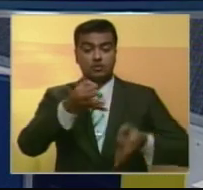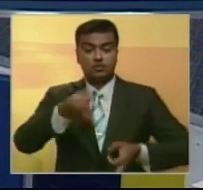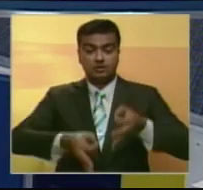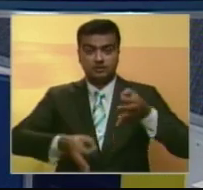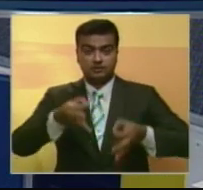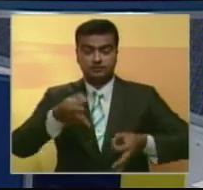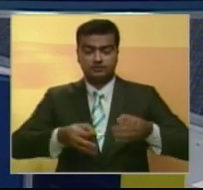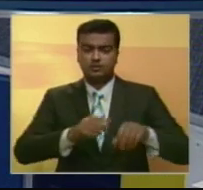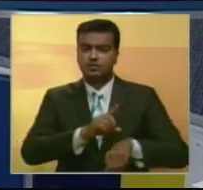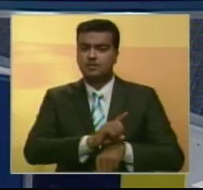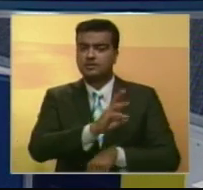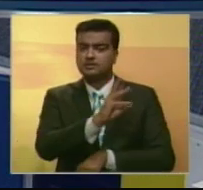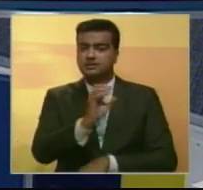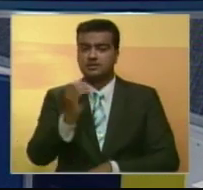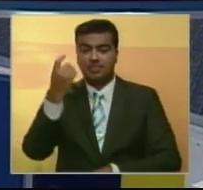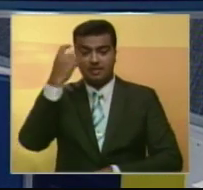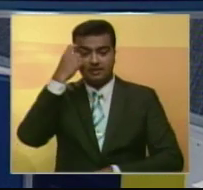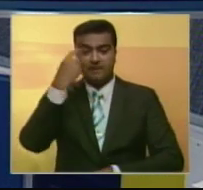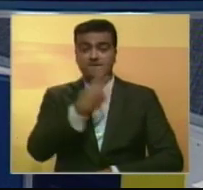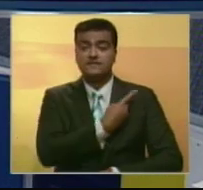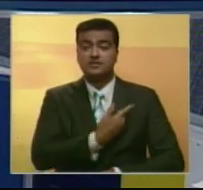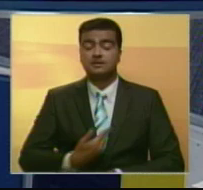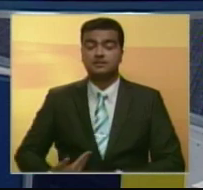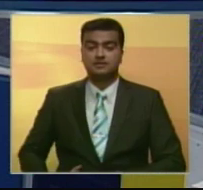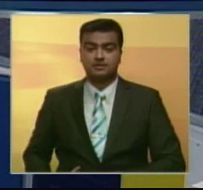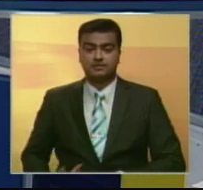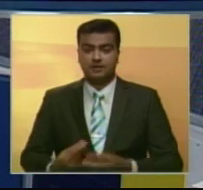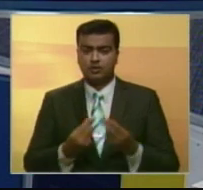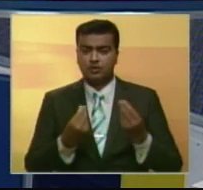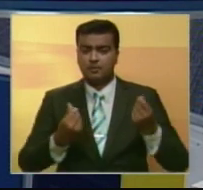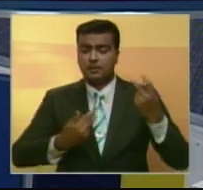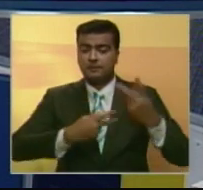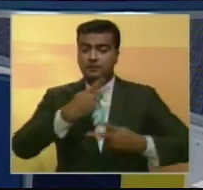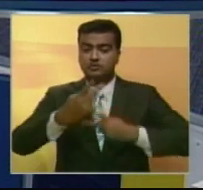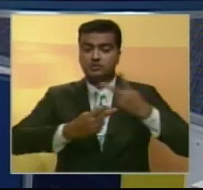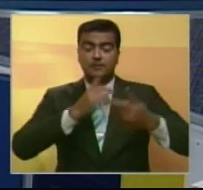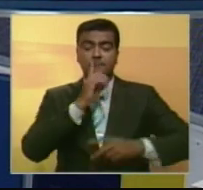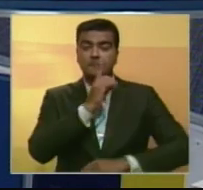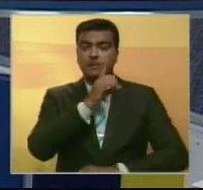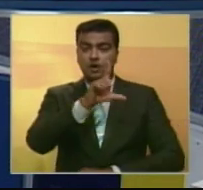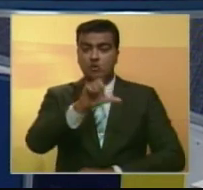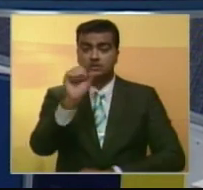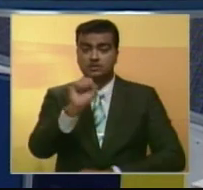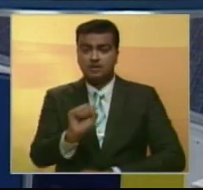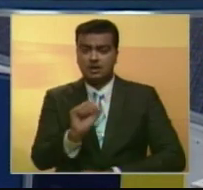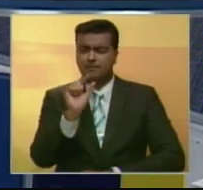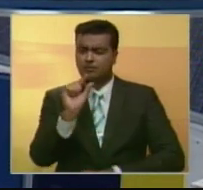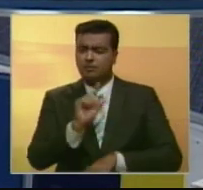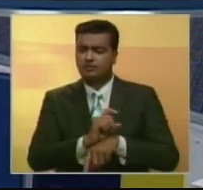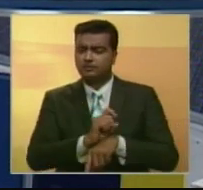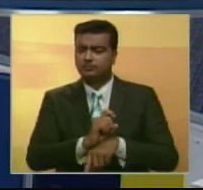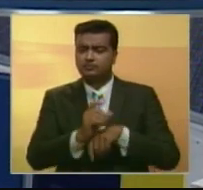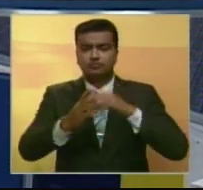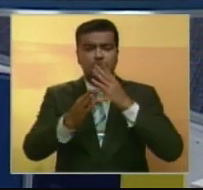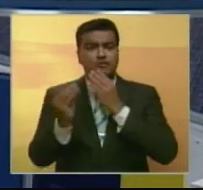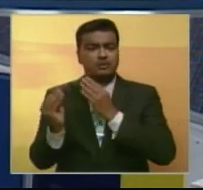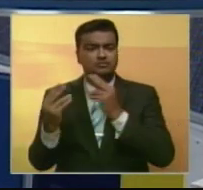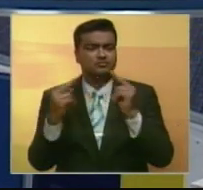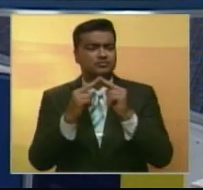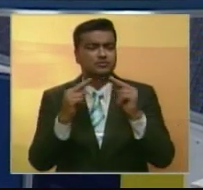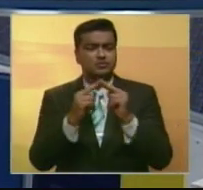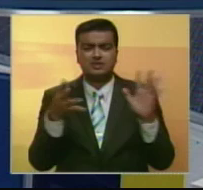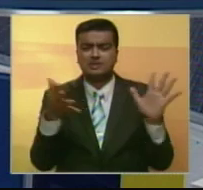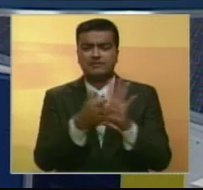por un lapso de 60 días. El vicepresidente de Economía Productiva, Luis Salas, en pocos minutos ofrecerá y dará a conocer el